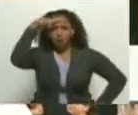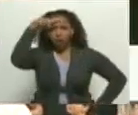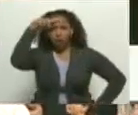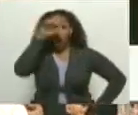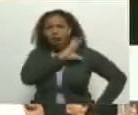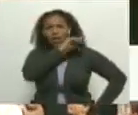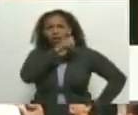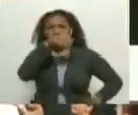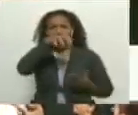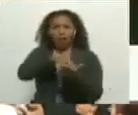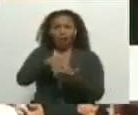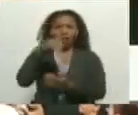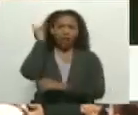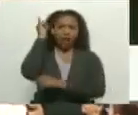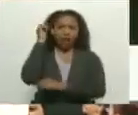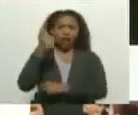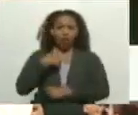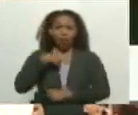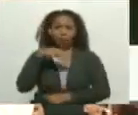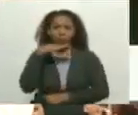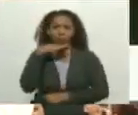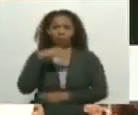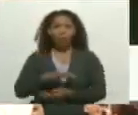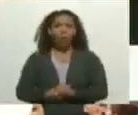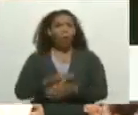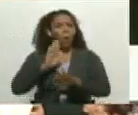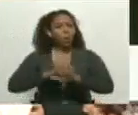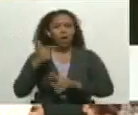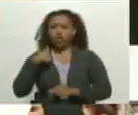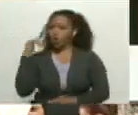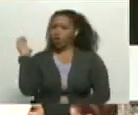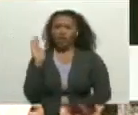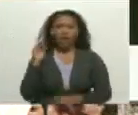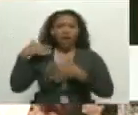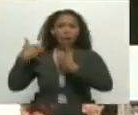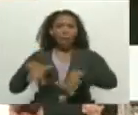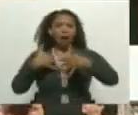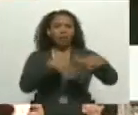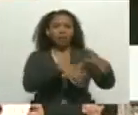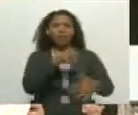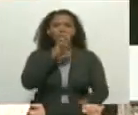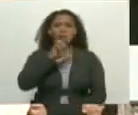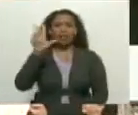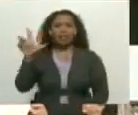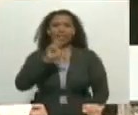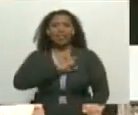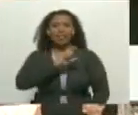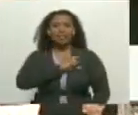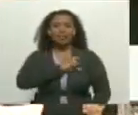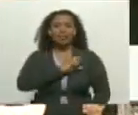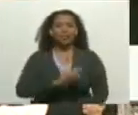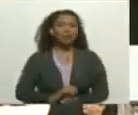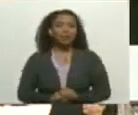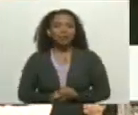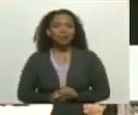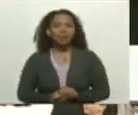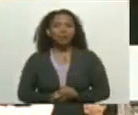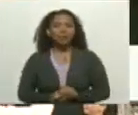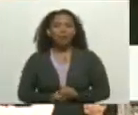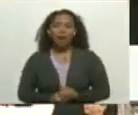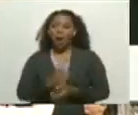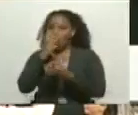dirección estatal de Yaracuy, porque yo no vine para esa marcha del 23 de enero. No